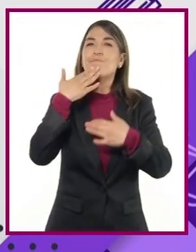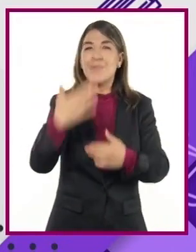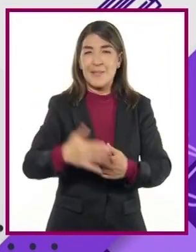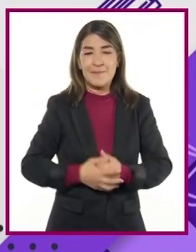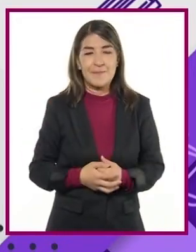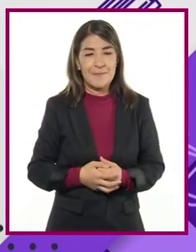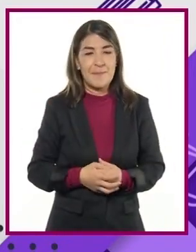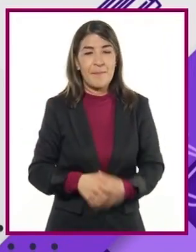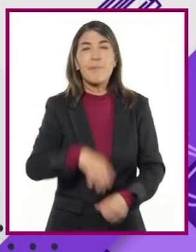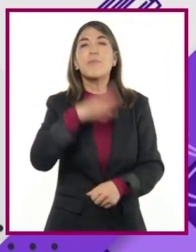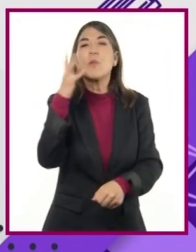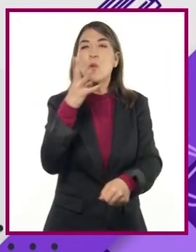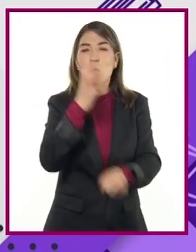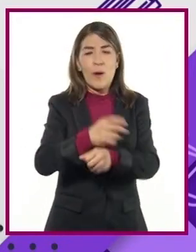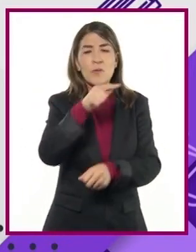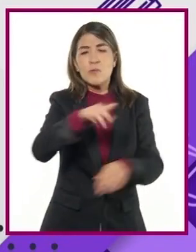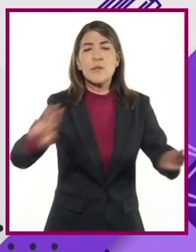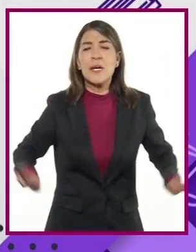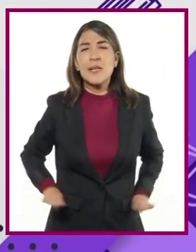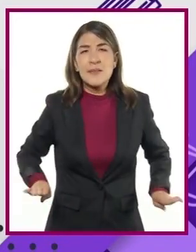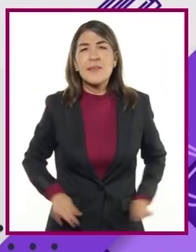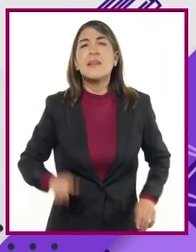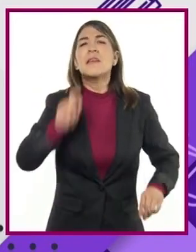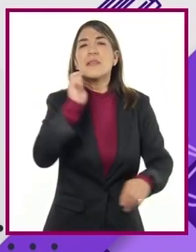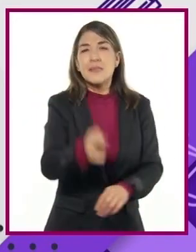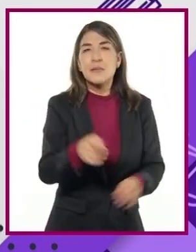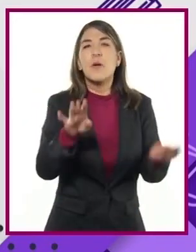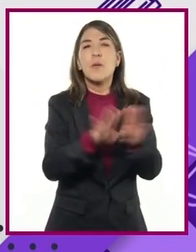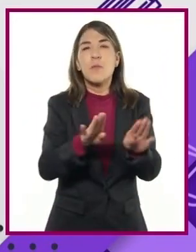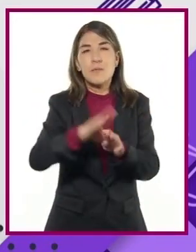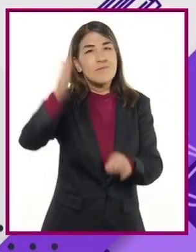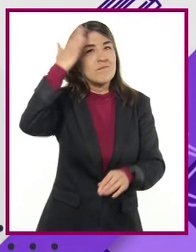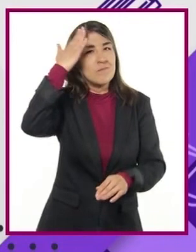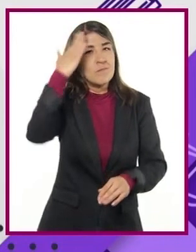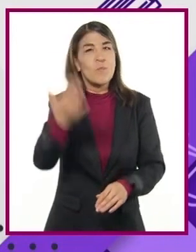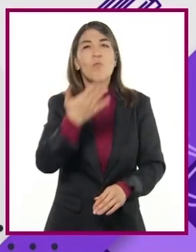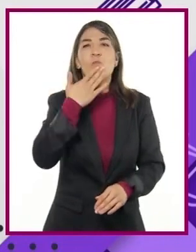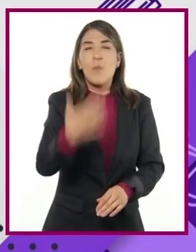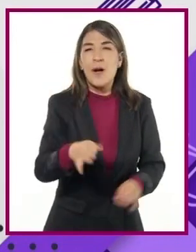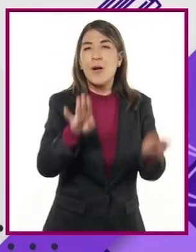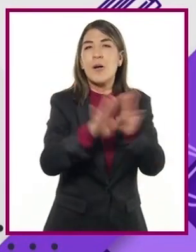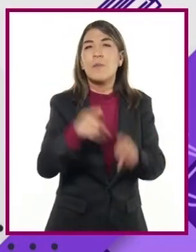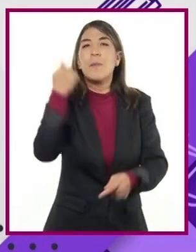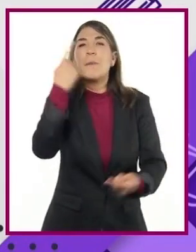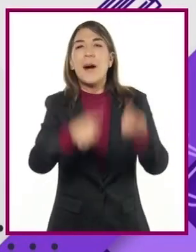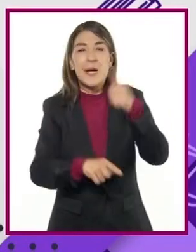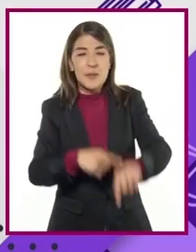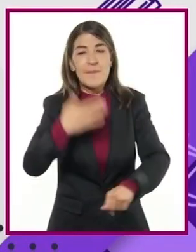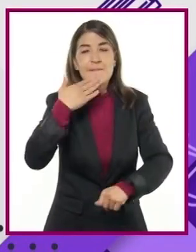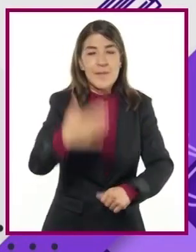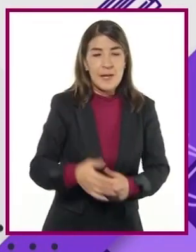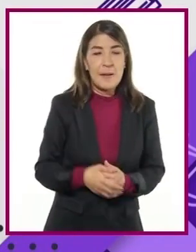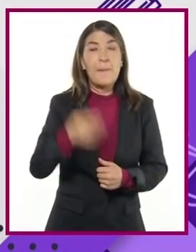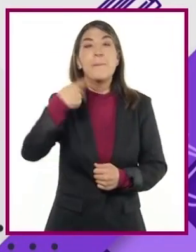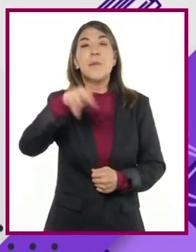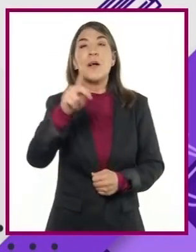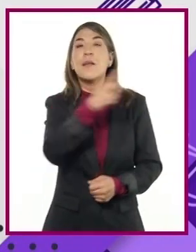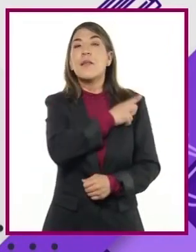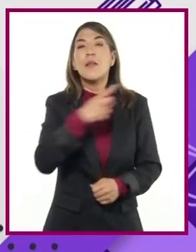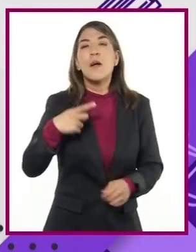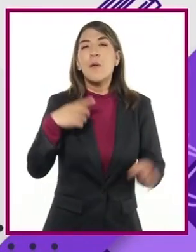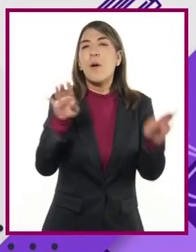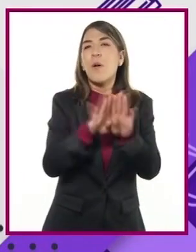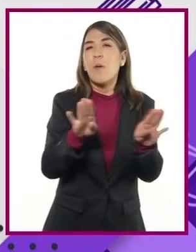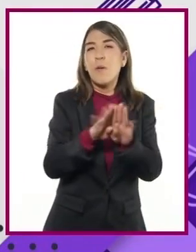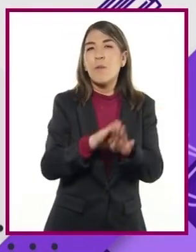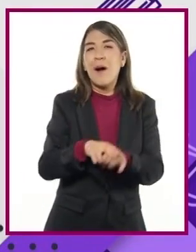Una característica deseable es desarrollar la capacidad de liderazgo, pero lo que es indispensable es que no debe hacer